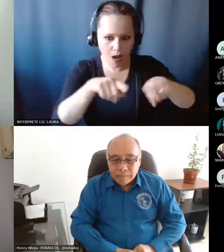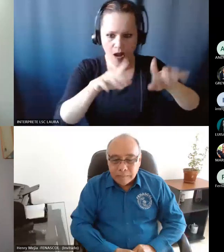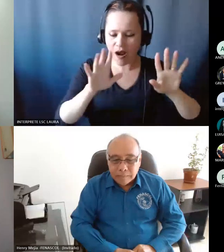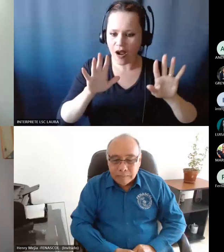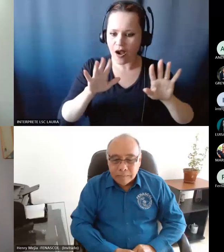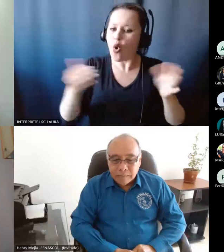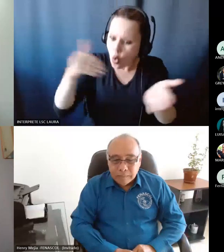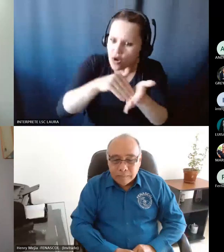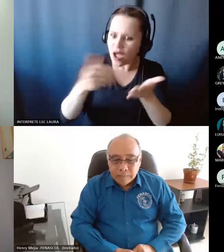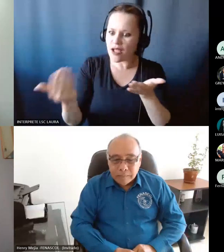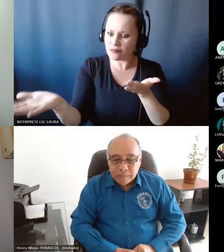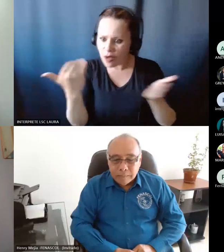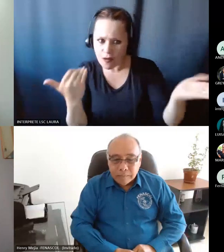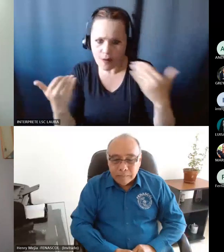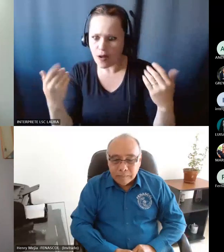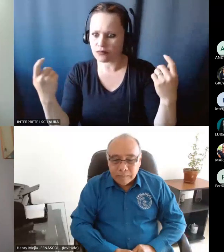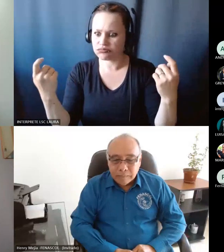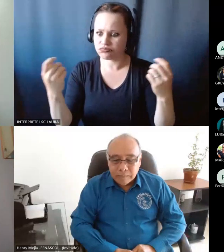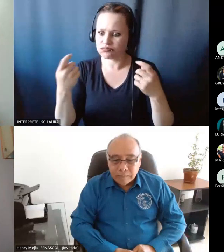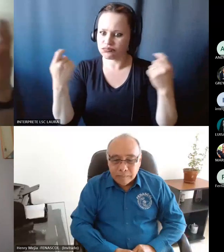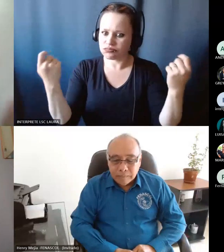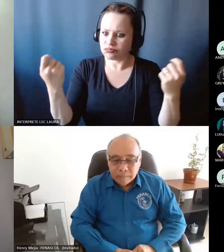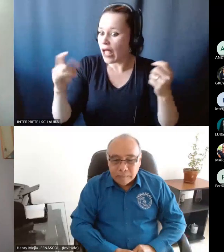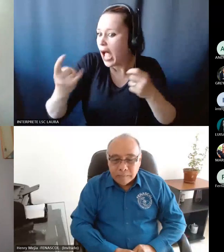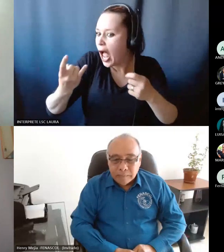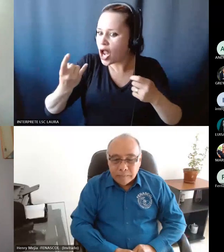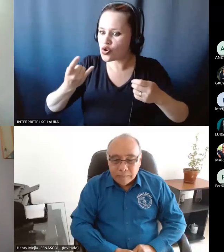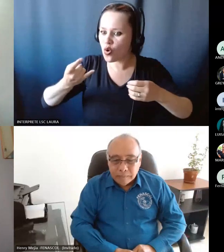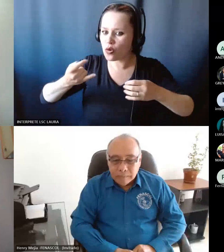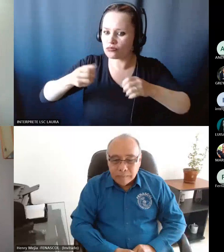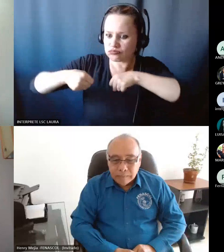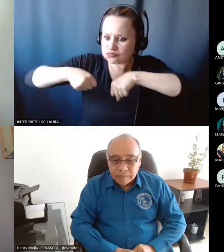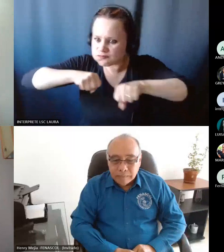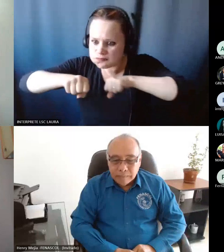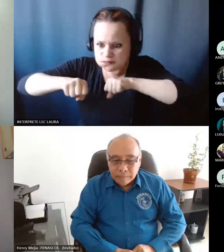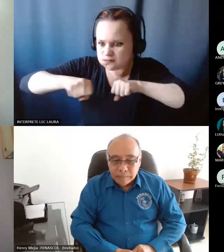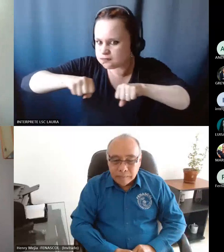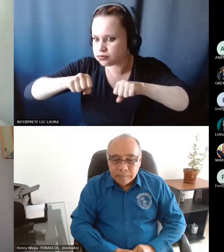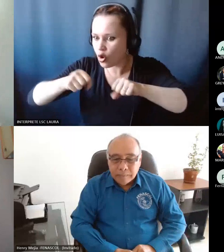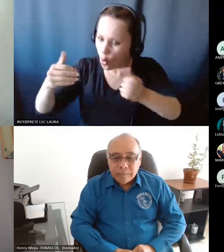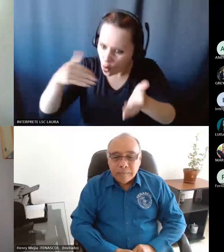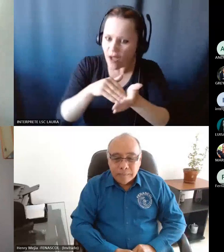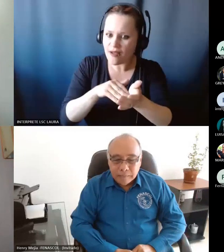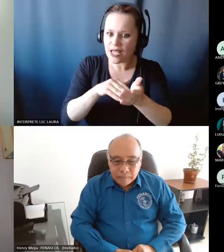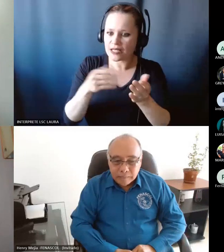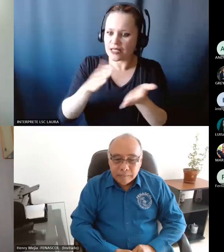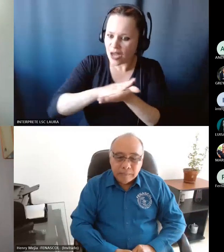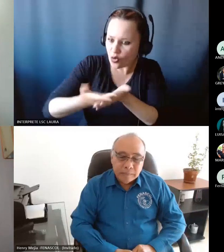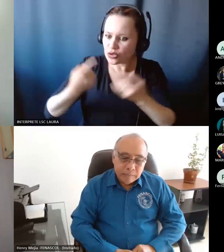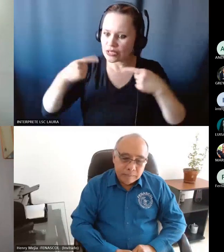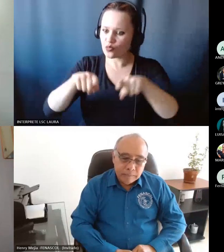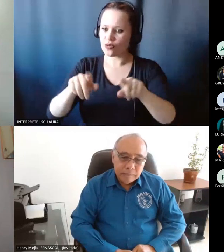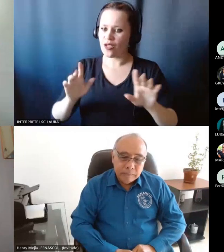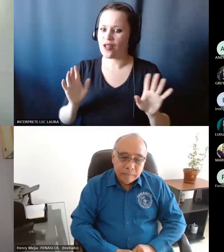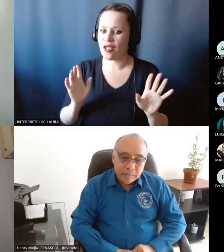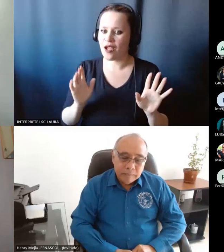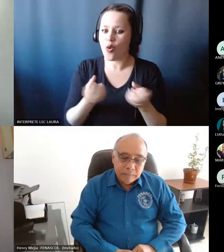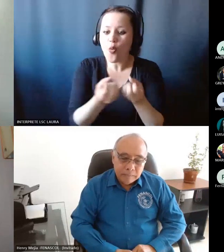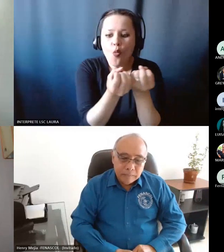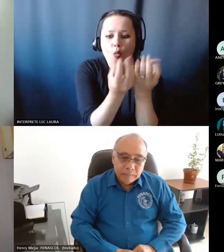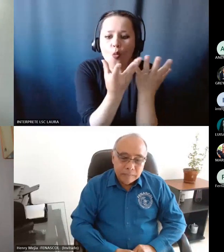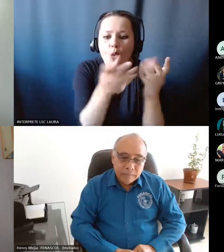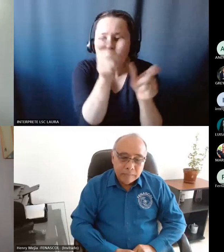evento que hagamos con el equipo de ciclismo tenga la traducción simultánea Cuántas personas también son